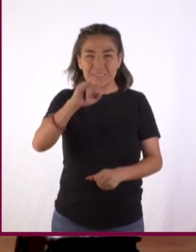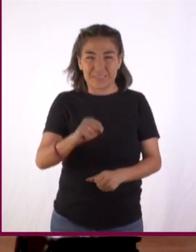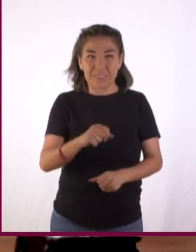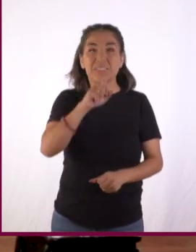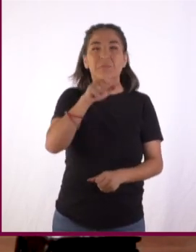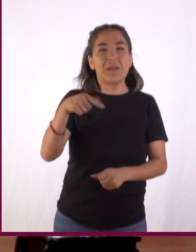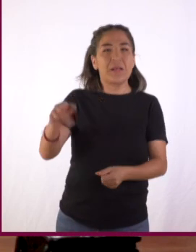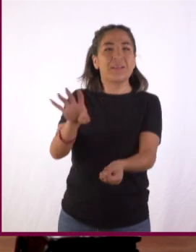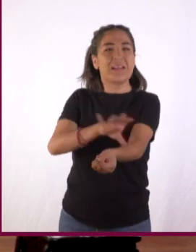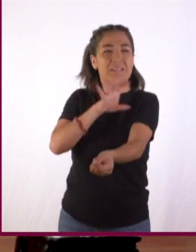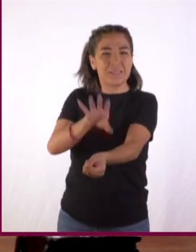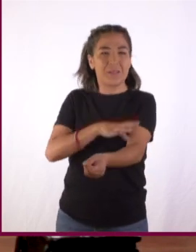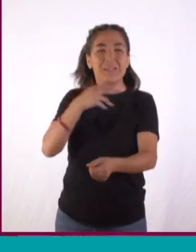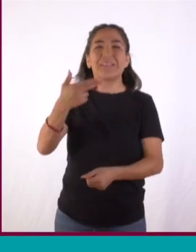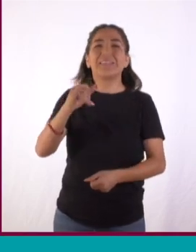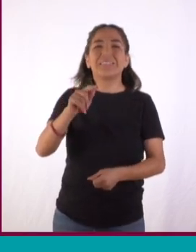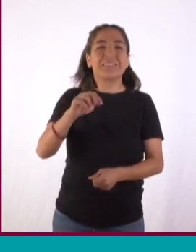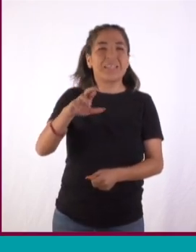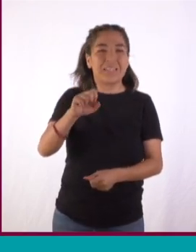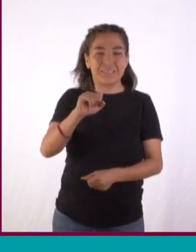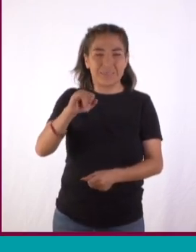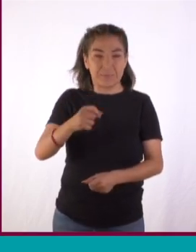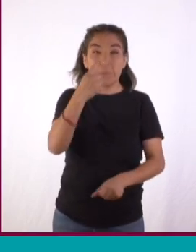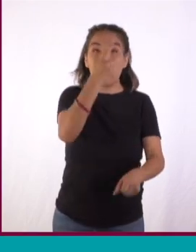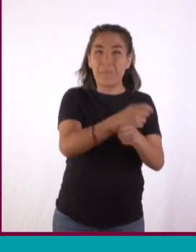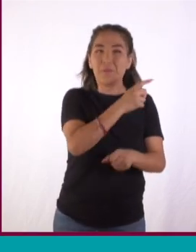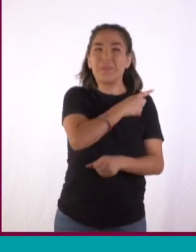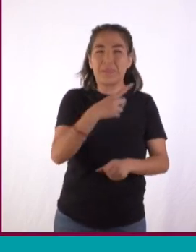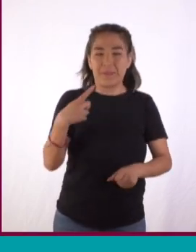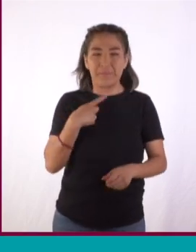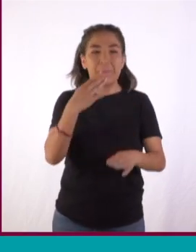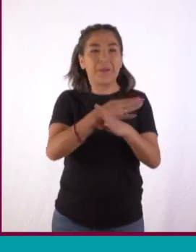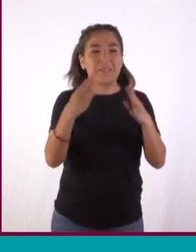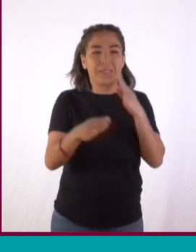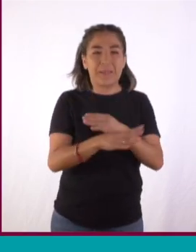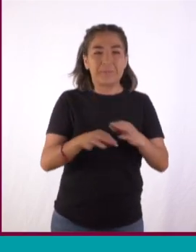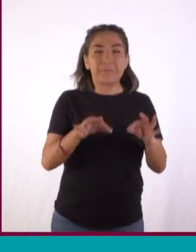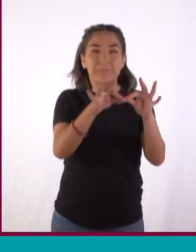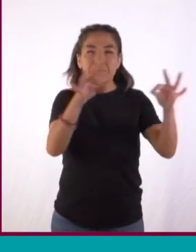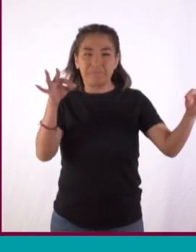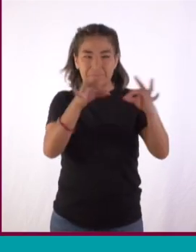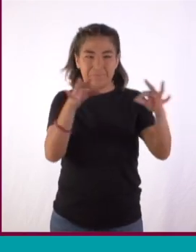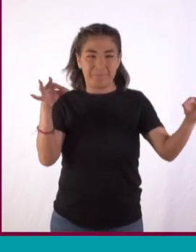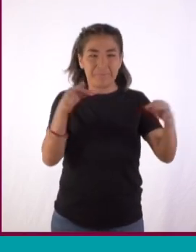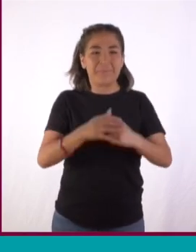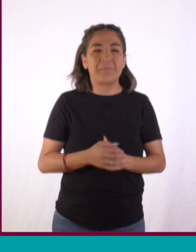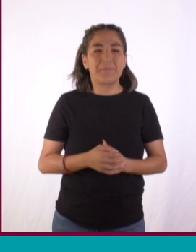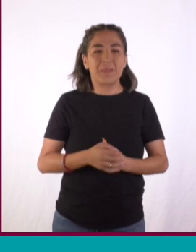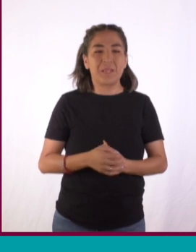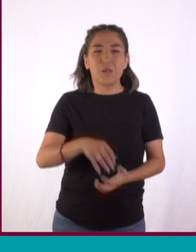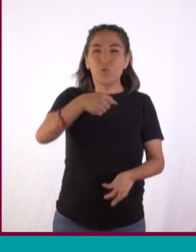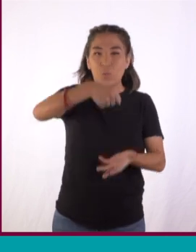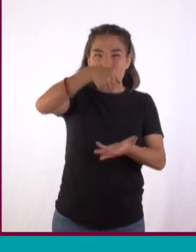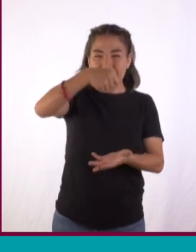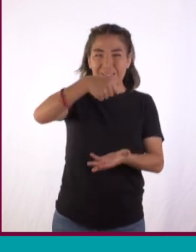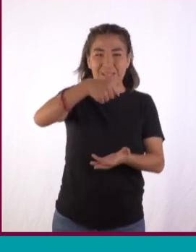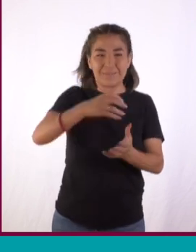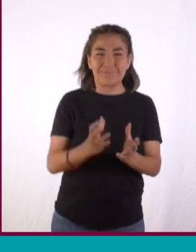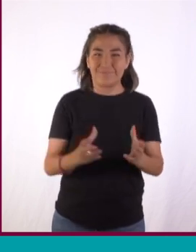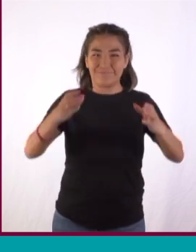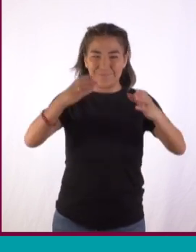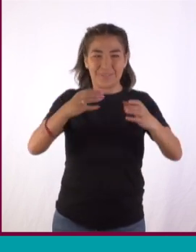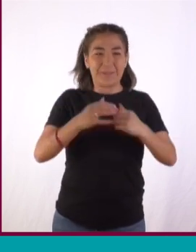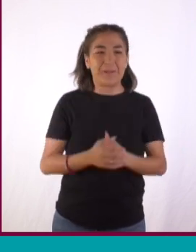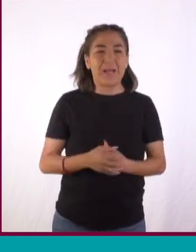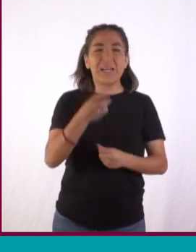la histéresis electromagnética. Para la primera, vamos a necesitar los siguientes materiales: una banda elástica de látex,